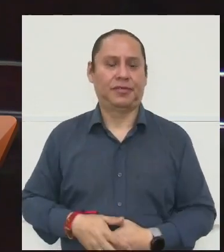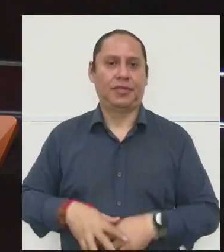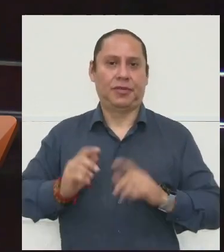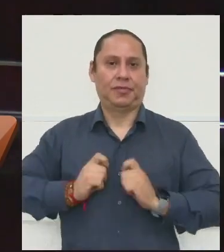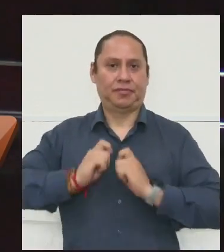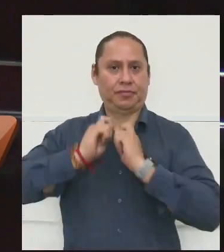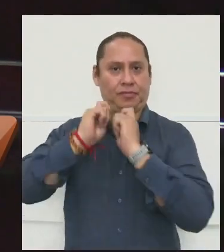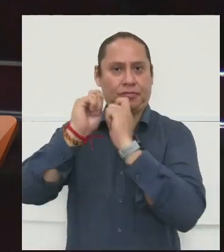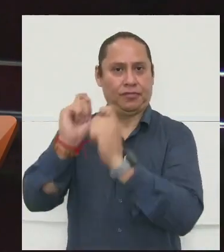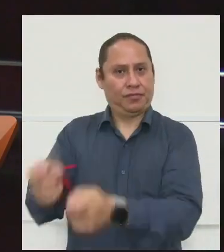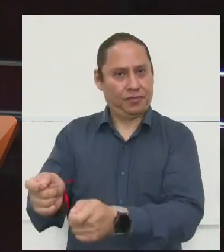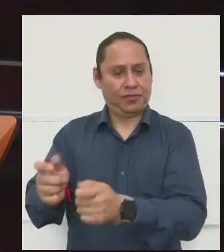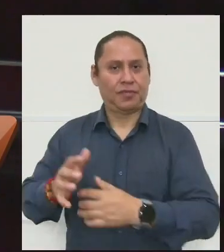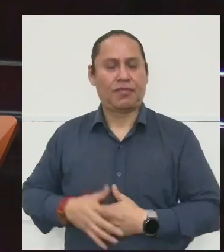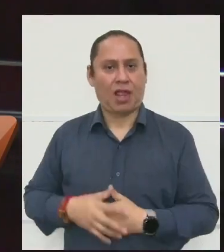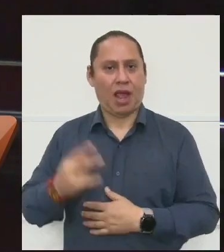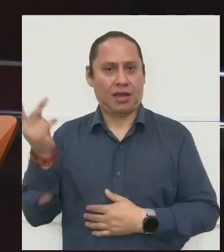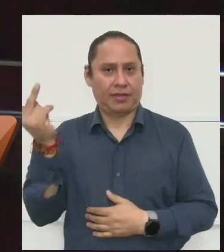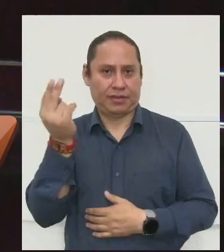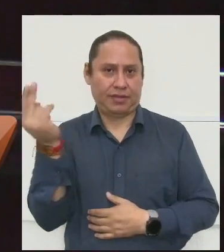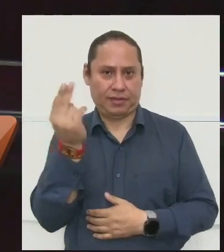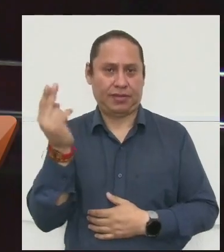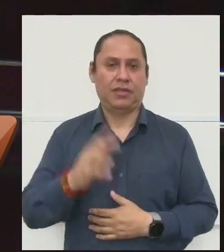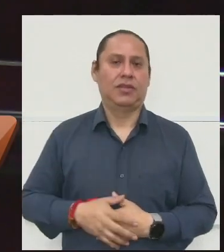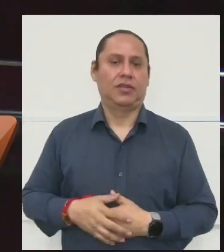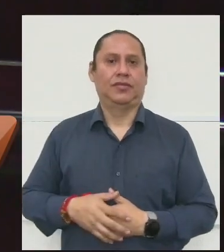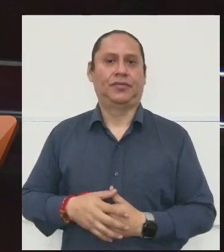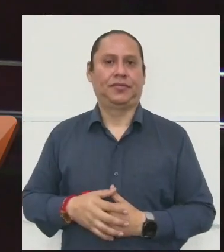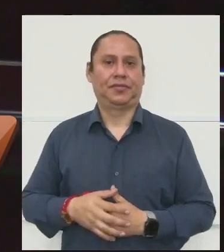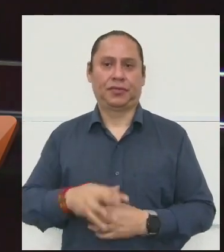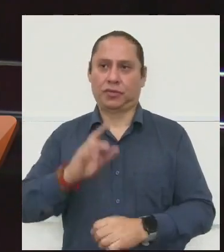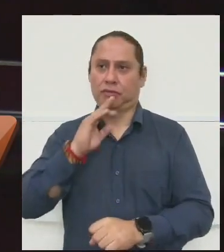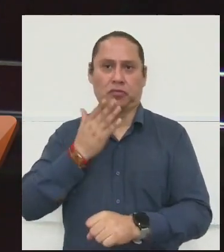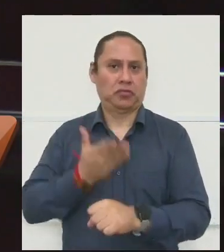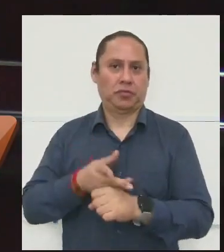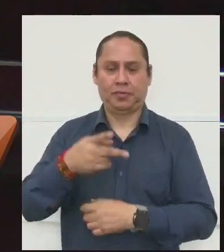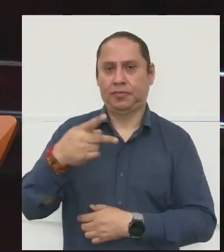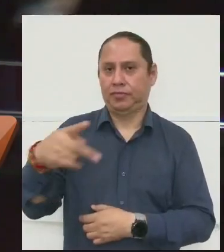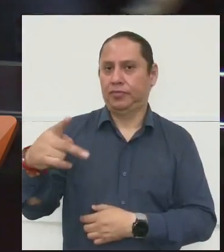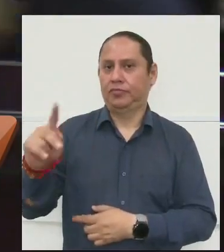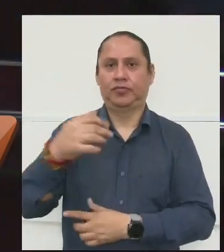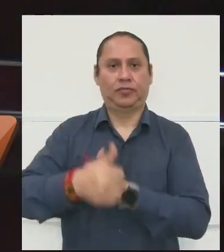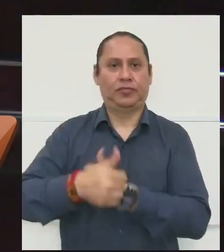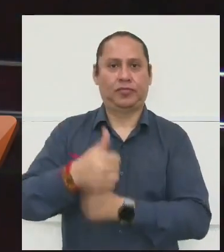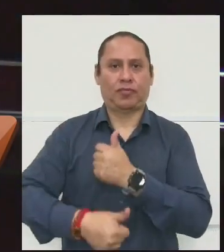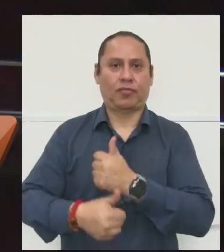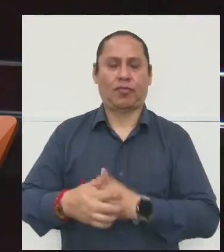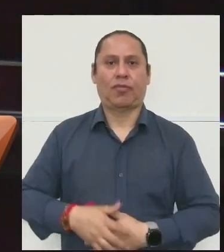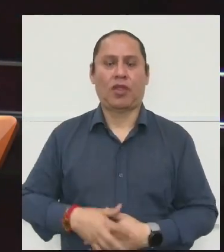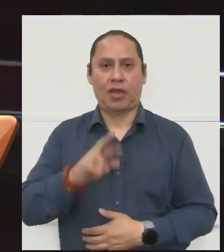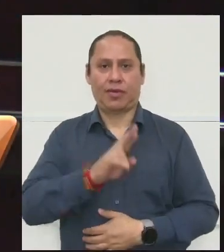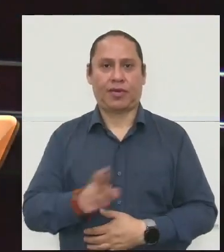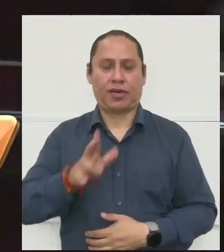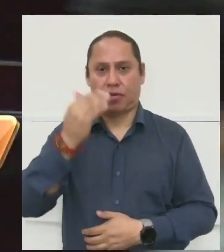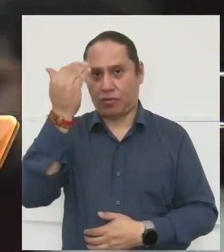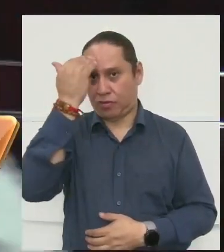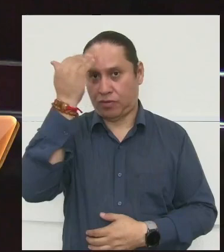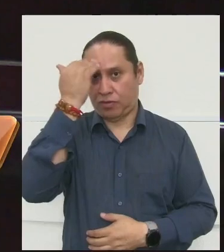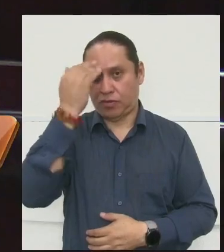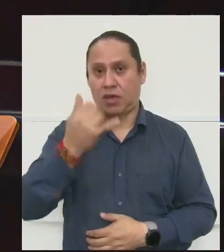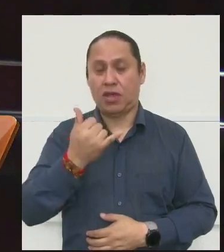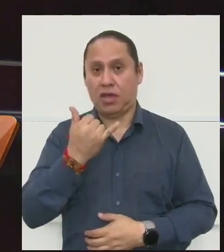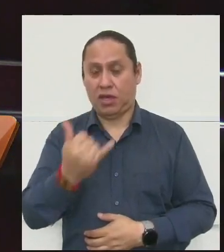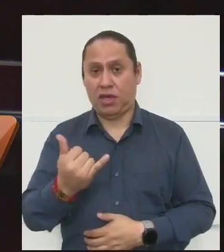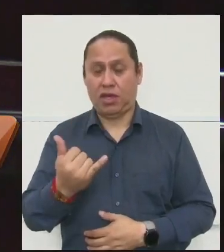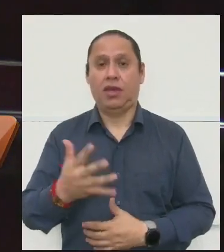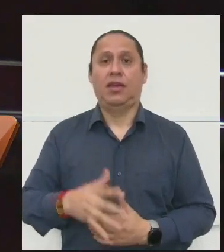otorguen facilidades necesarias en el ámbito de sus respectivas competencias reconozcan y